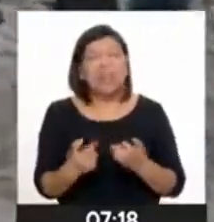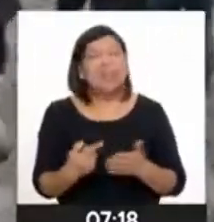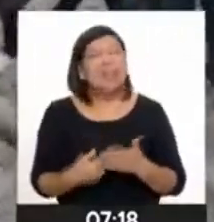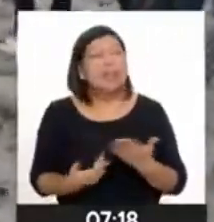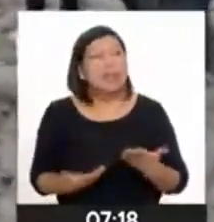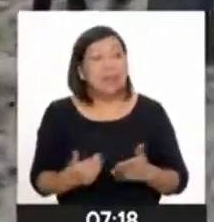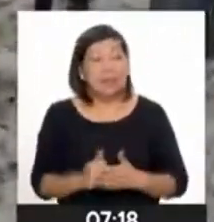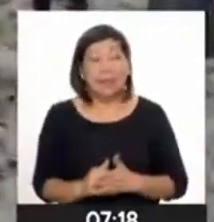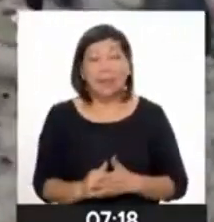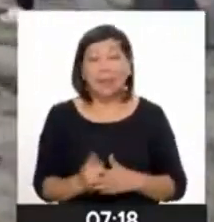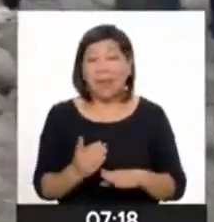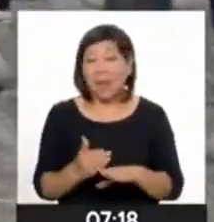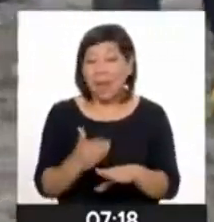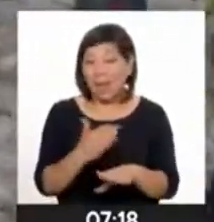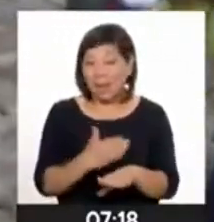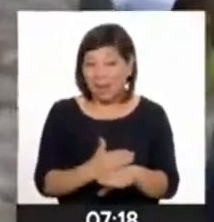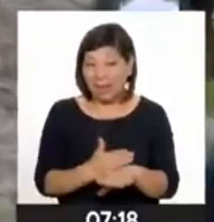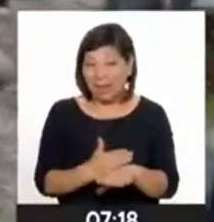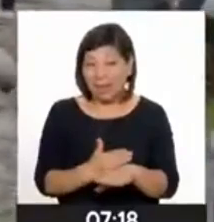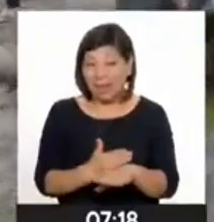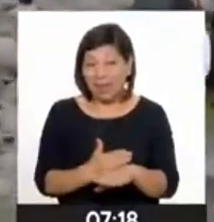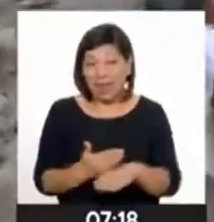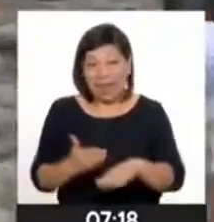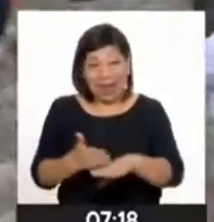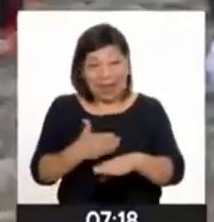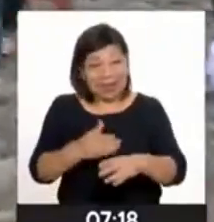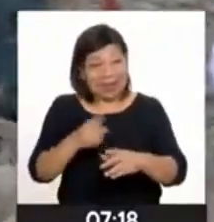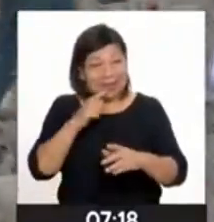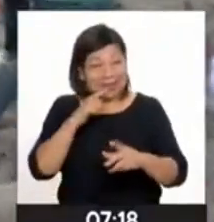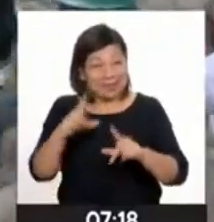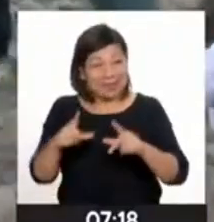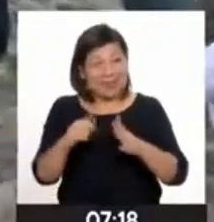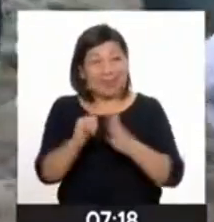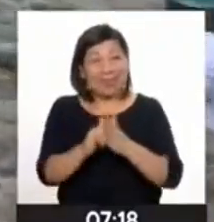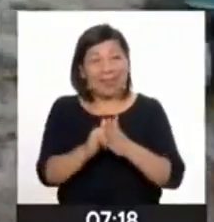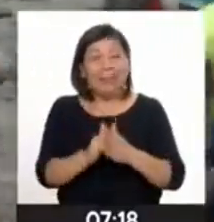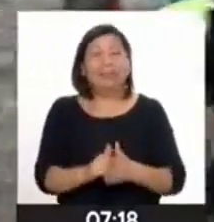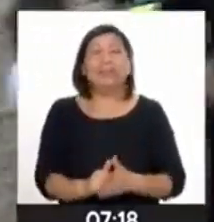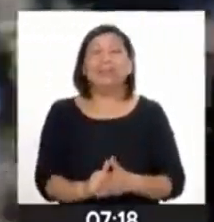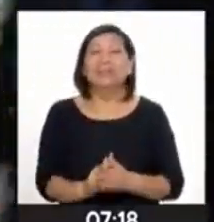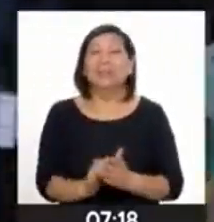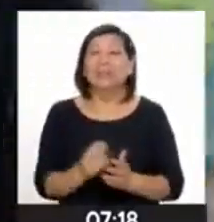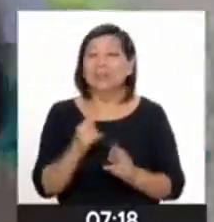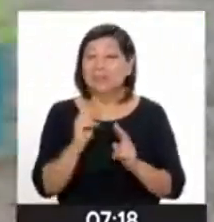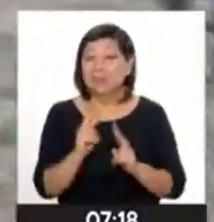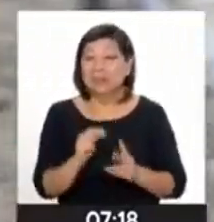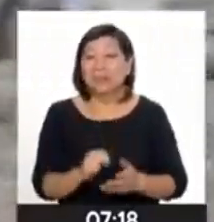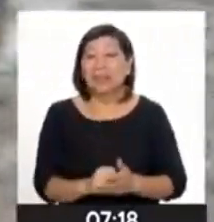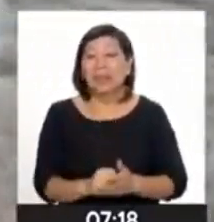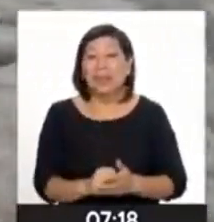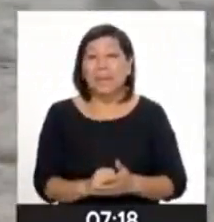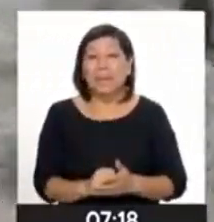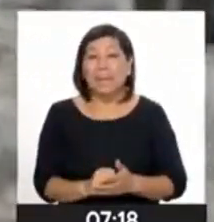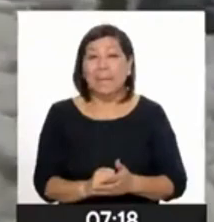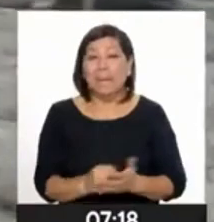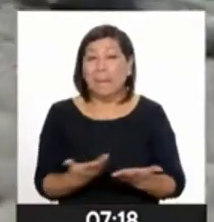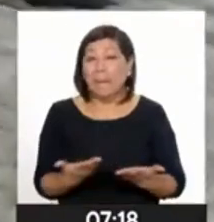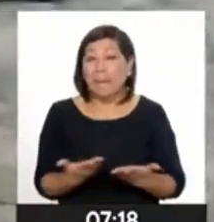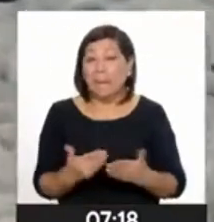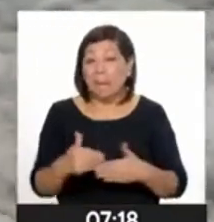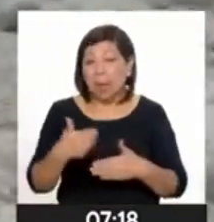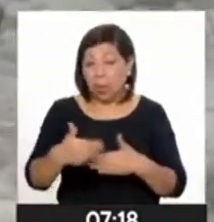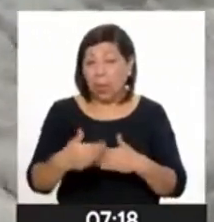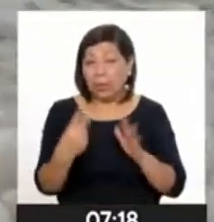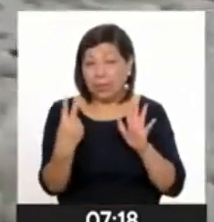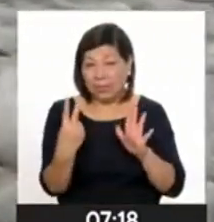que ha ocurrido. Pues resulta que en un despacho anterior, también aquí en el distrito del Agustino, nosotros hemos dado cuenta de la cuadra